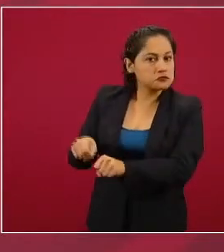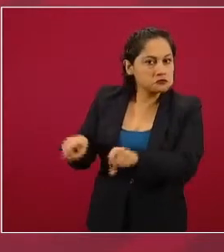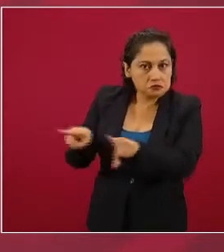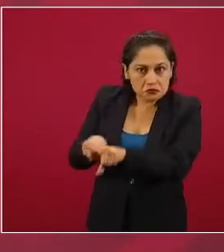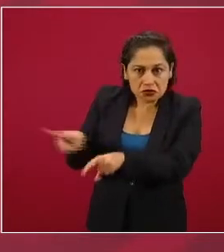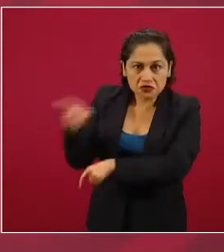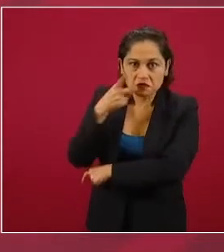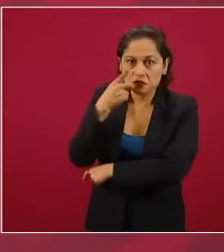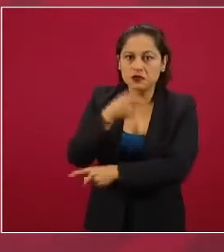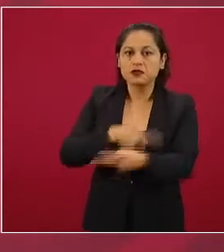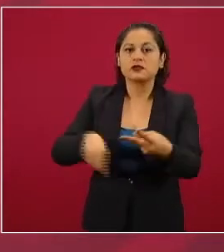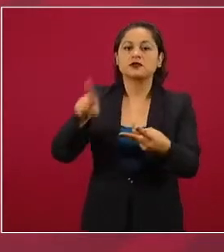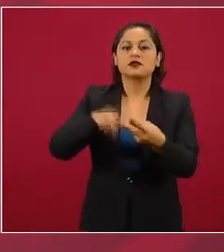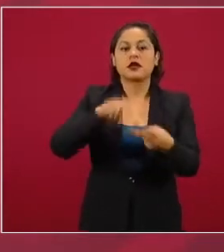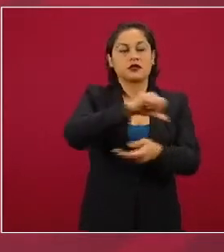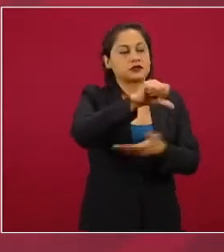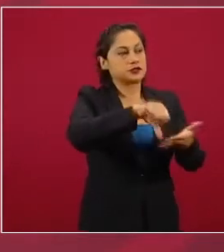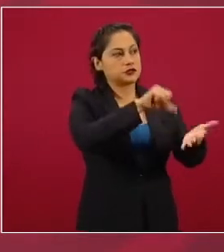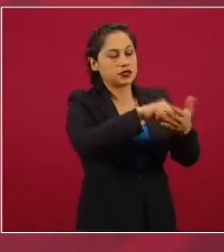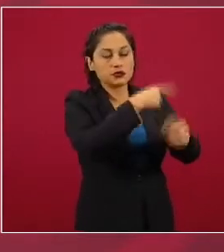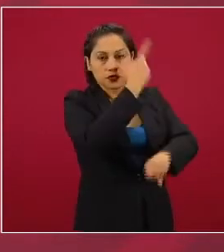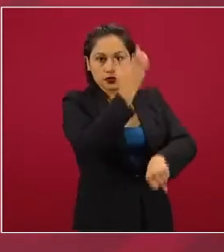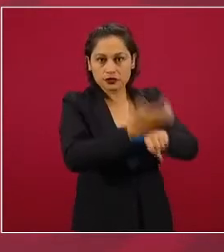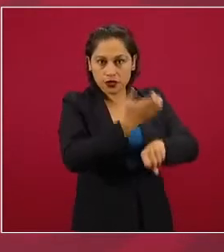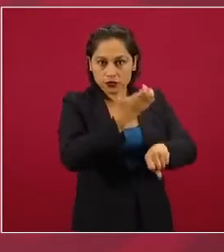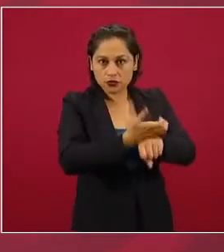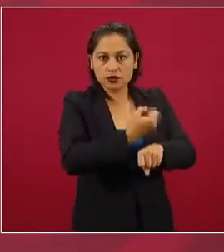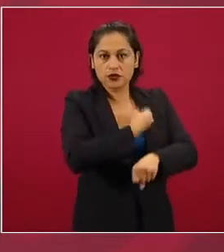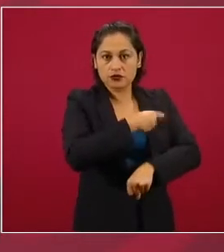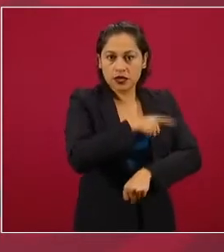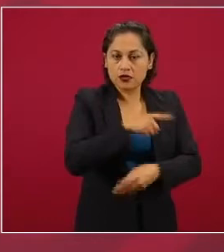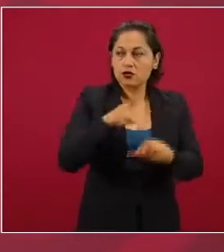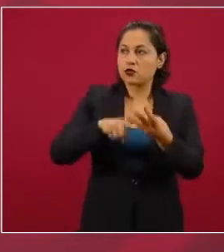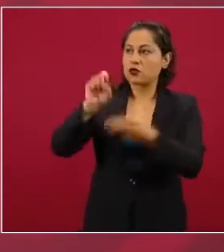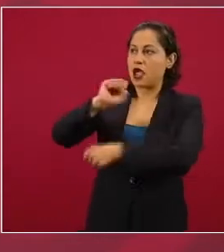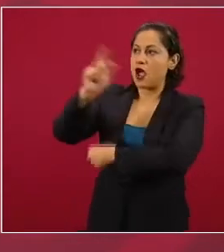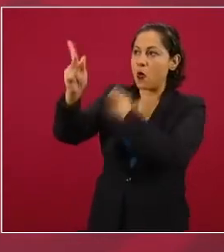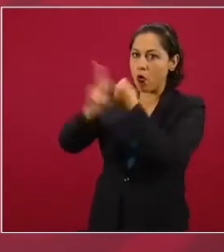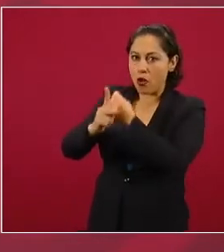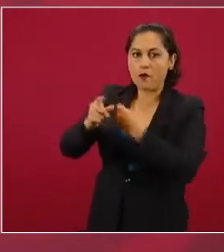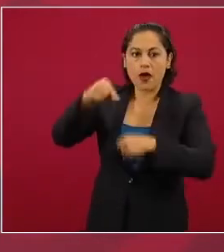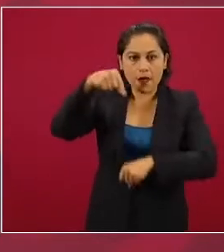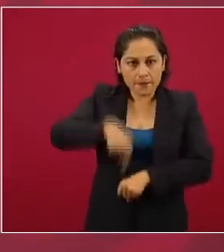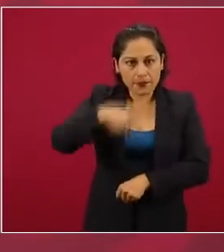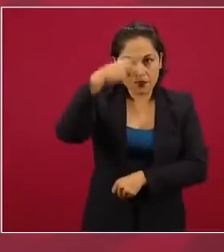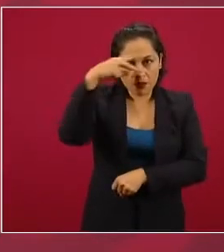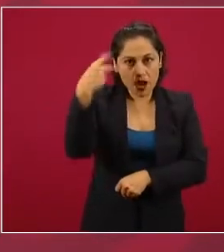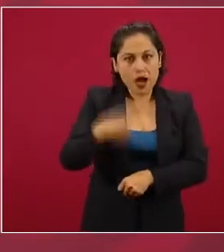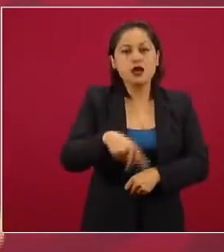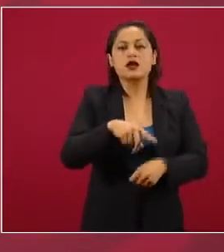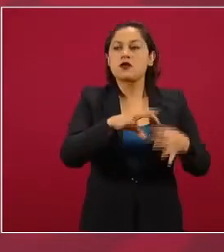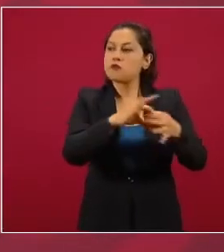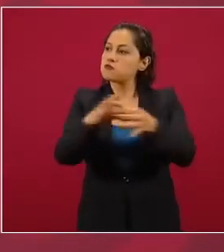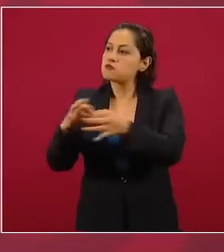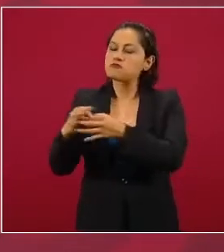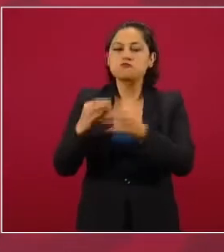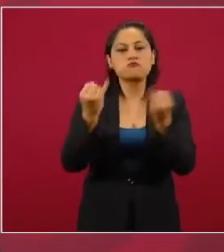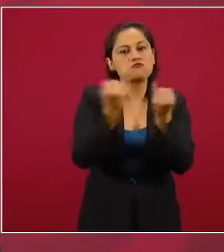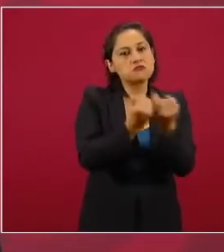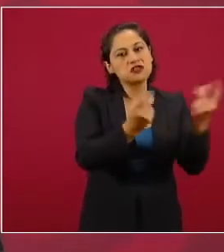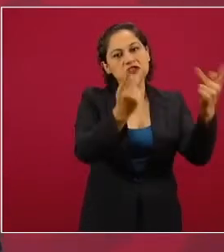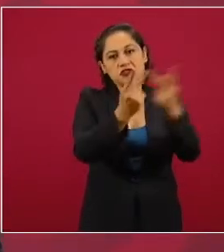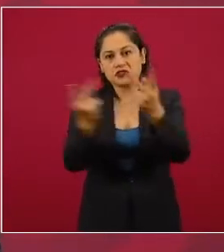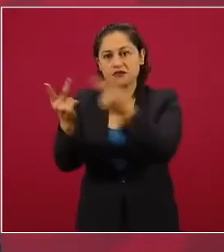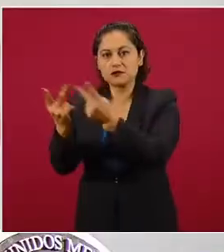Estados Unidos, de los de Europa y también del Gobierno de México. ¿A qué ayuda el cubrebocas? A disminuir la